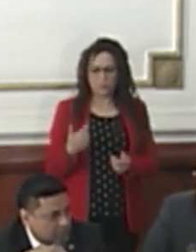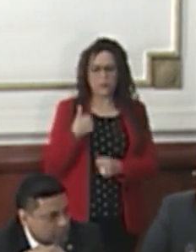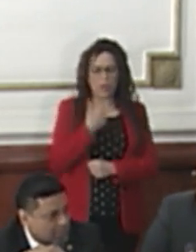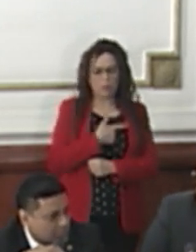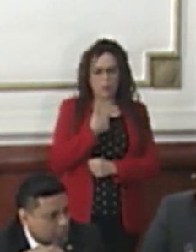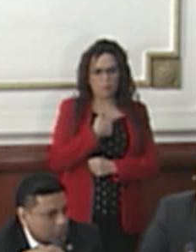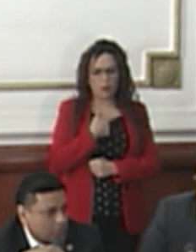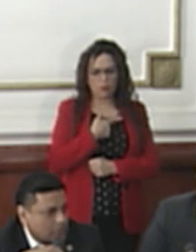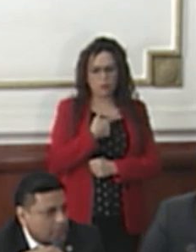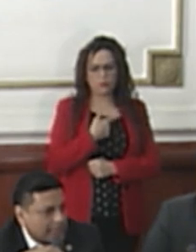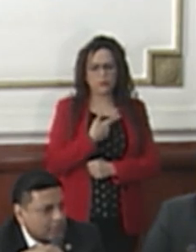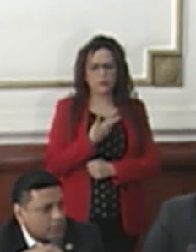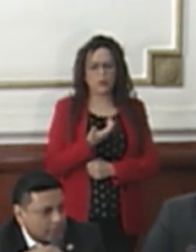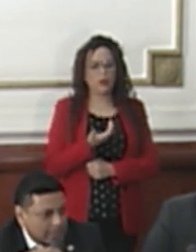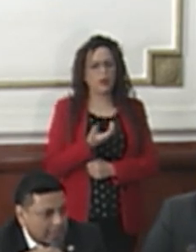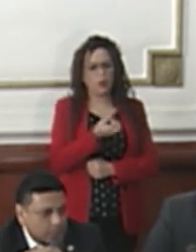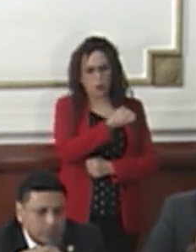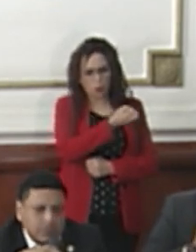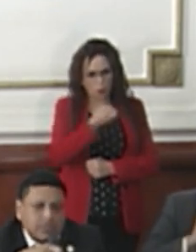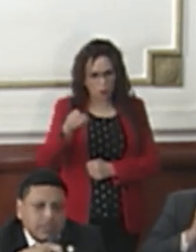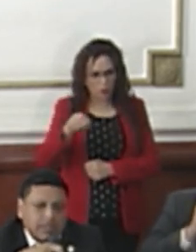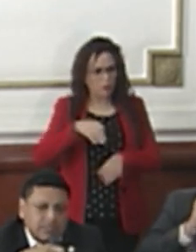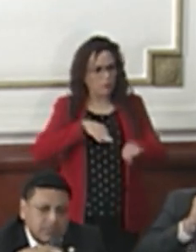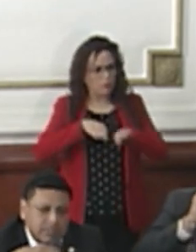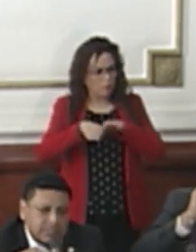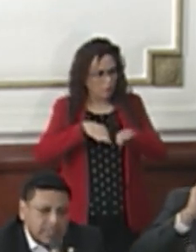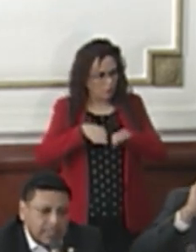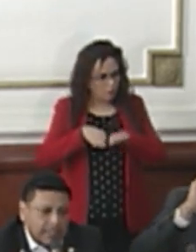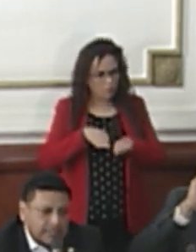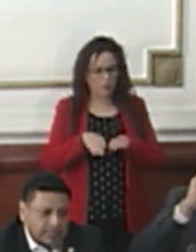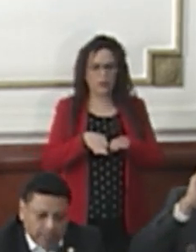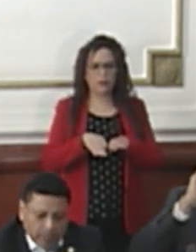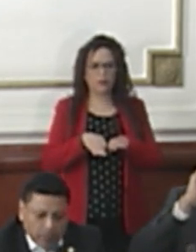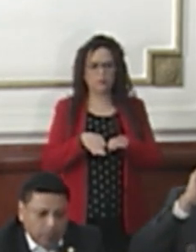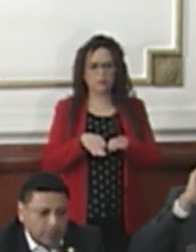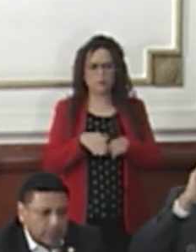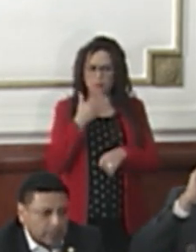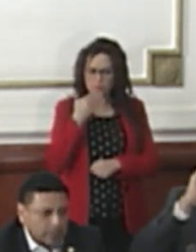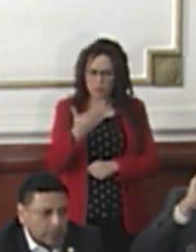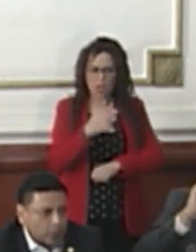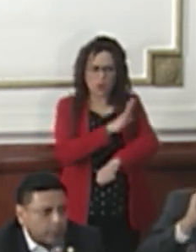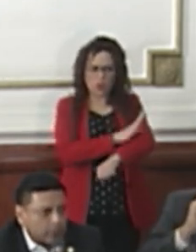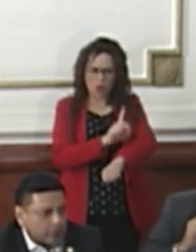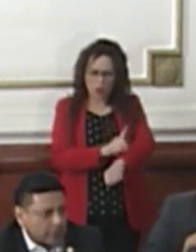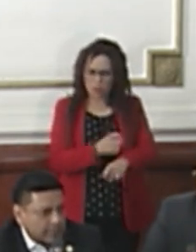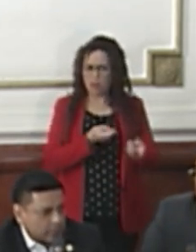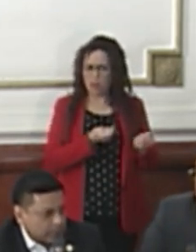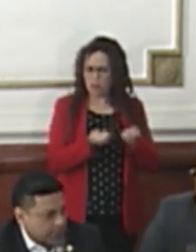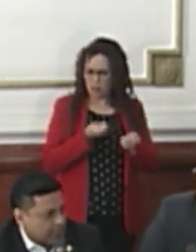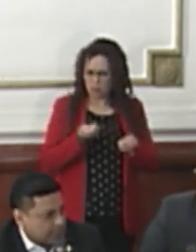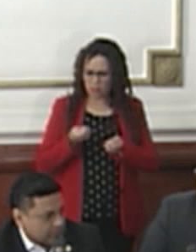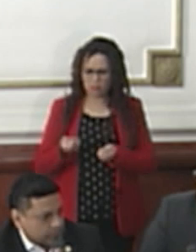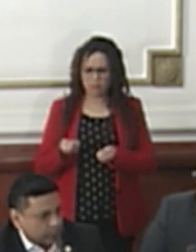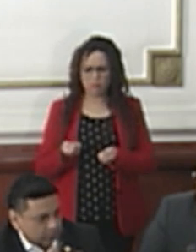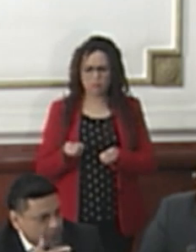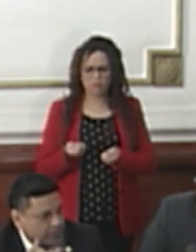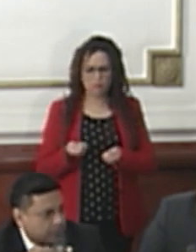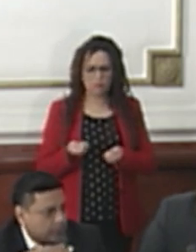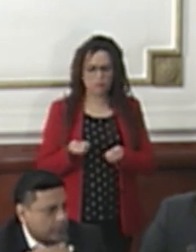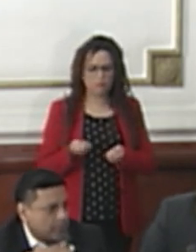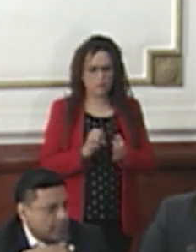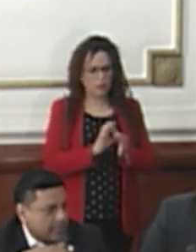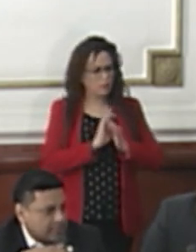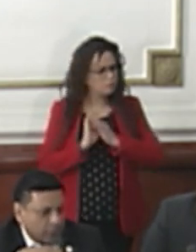Me gusta mucho que nos coordinemos, que las cosas salgan no por una decisión mía, sino